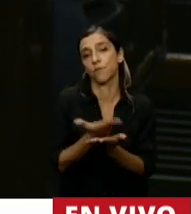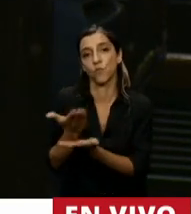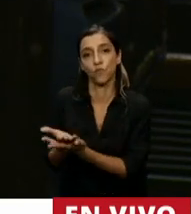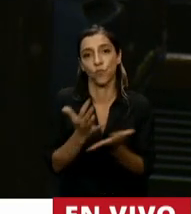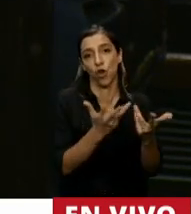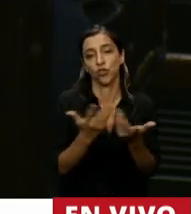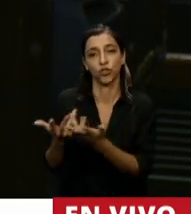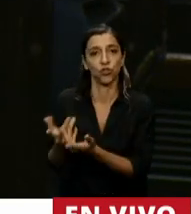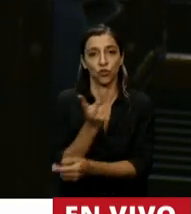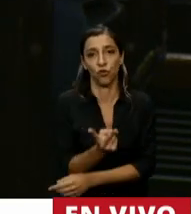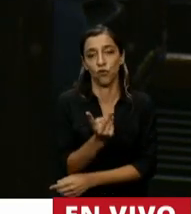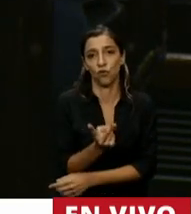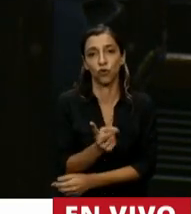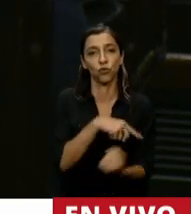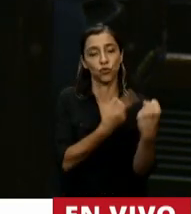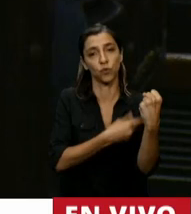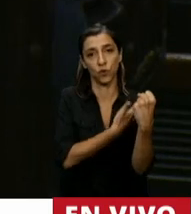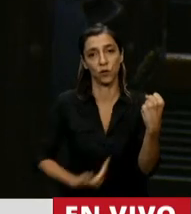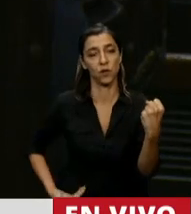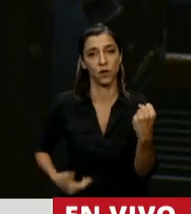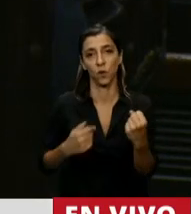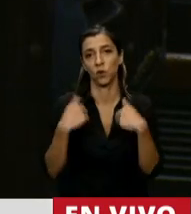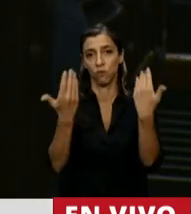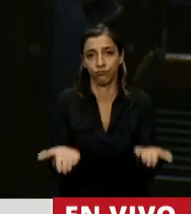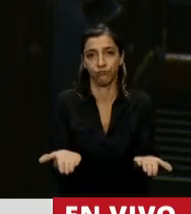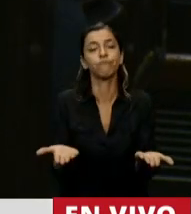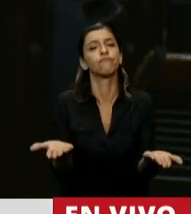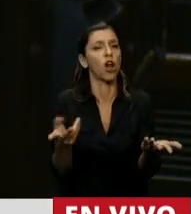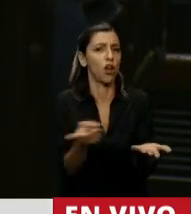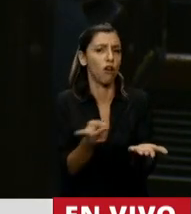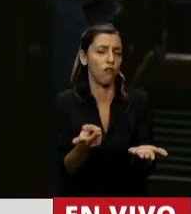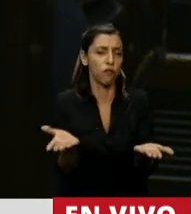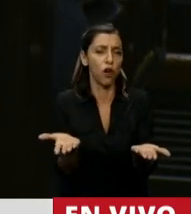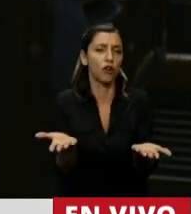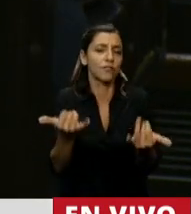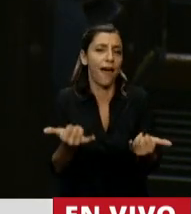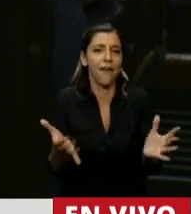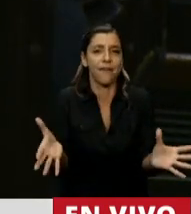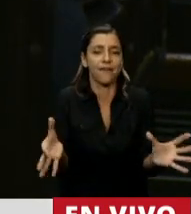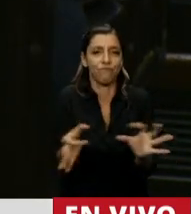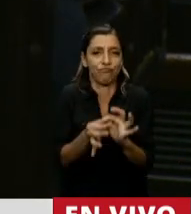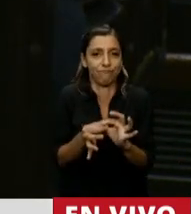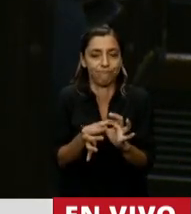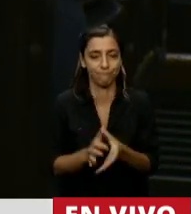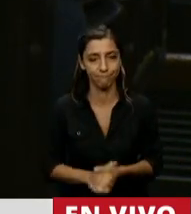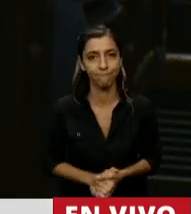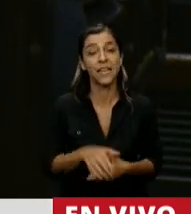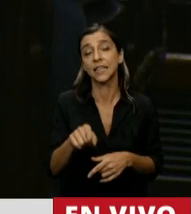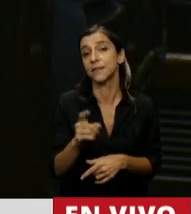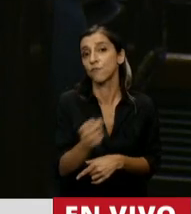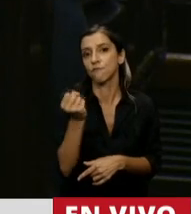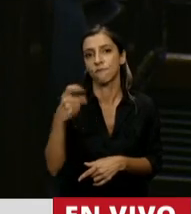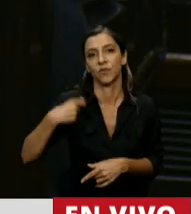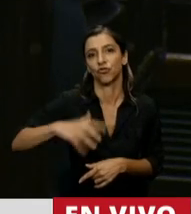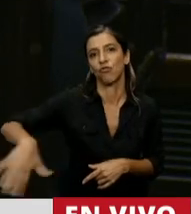por el Poder Ejecutivo que están íntimamente relacionados y que son trascendentales para la sociedad. Esta es la segunda